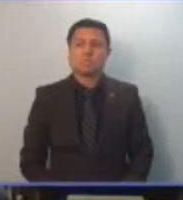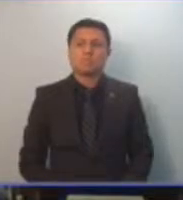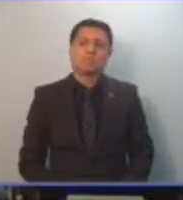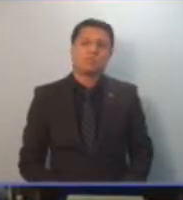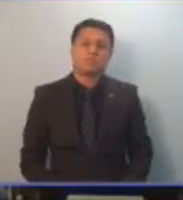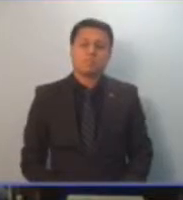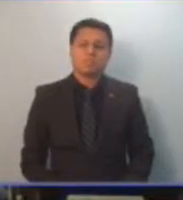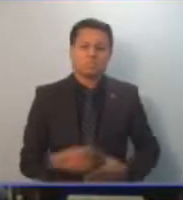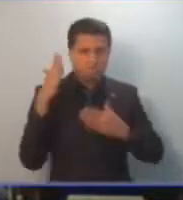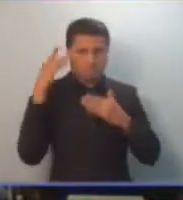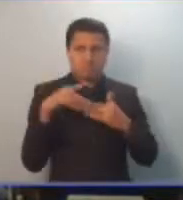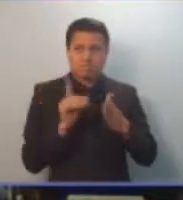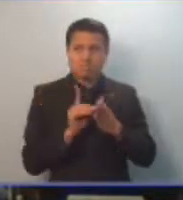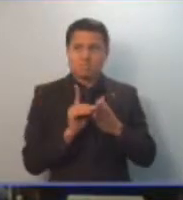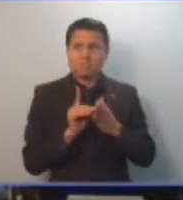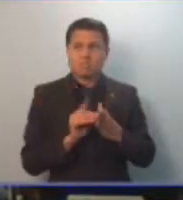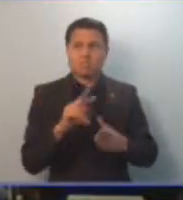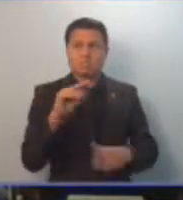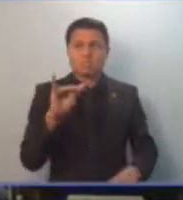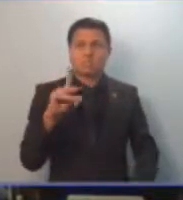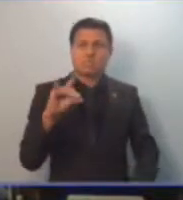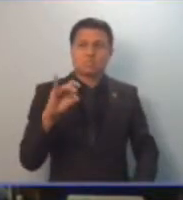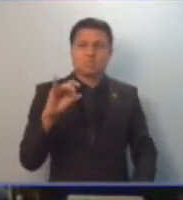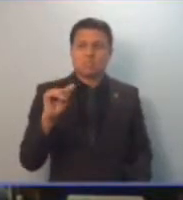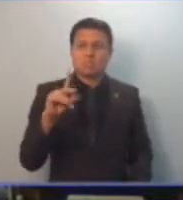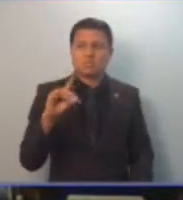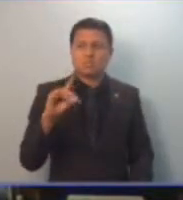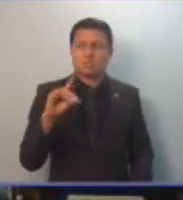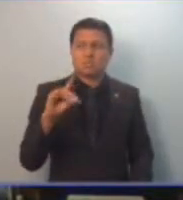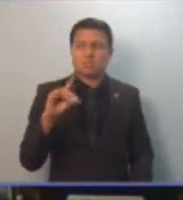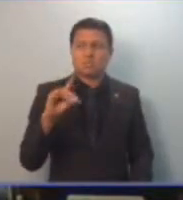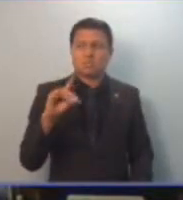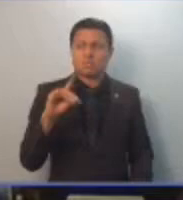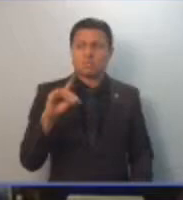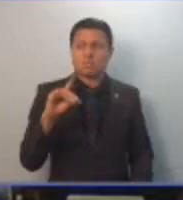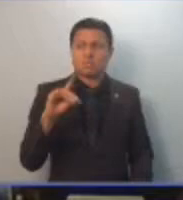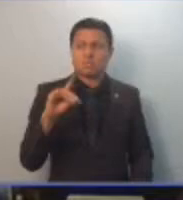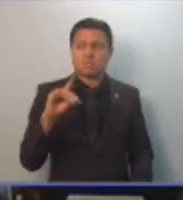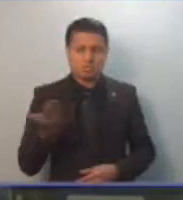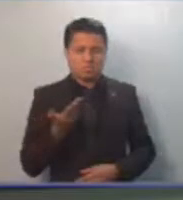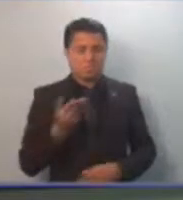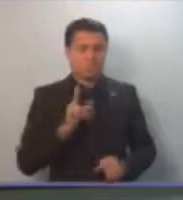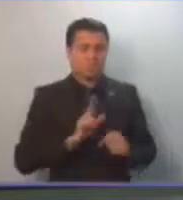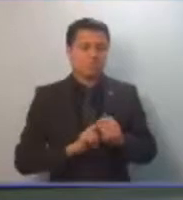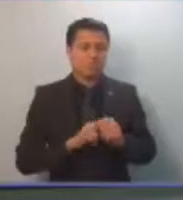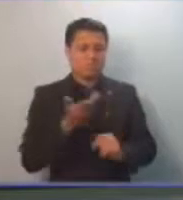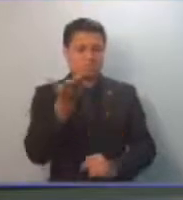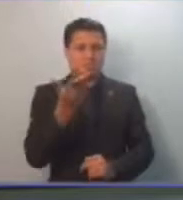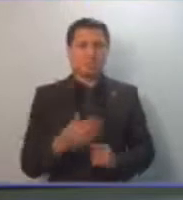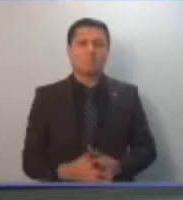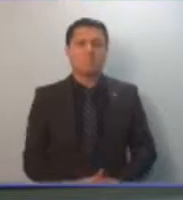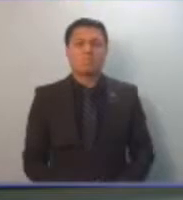Palabra la diputada Nidia Díaz. Le ruego pasar al podio, por favor.